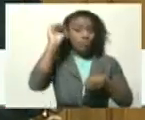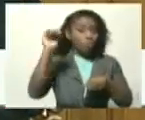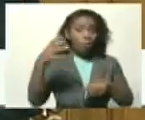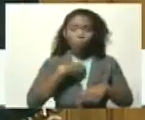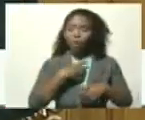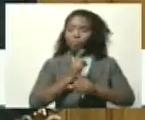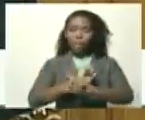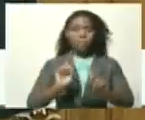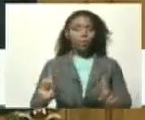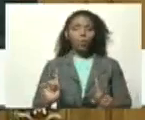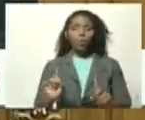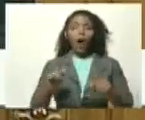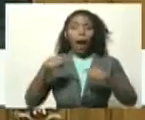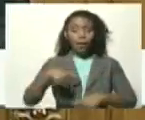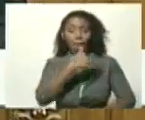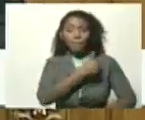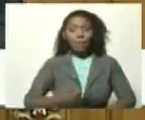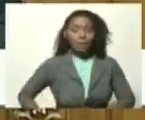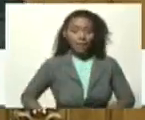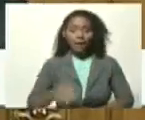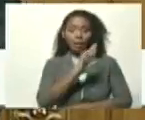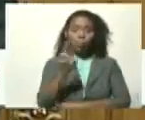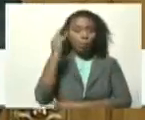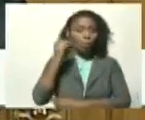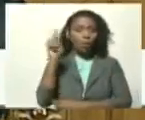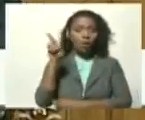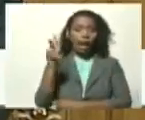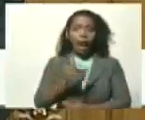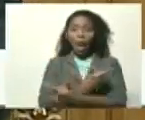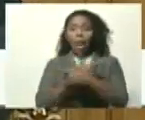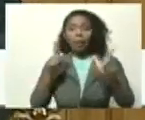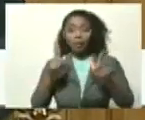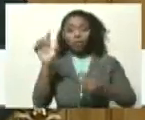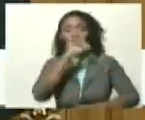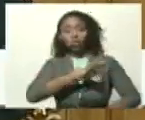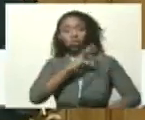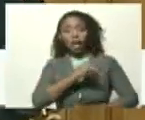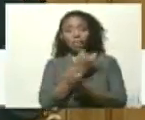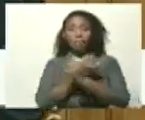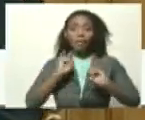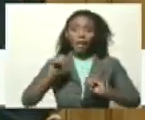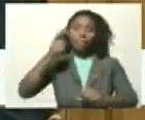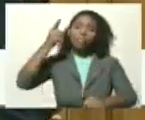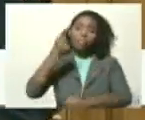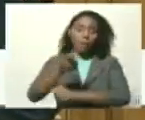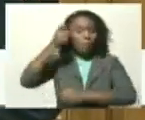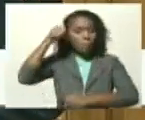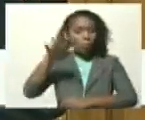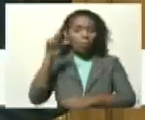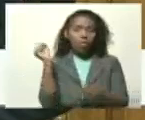Aquí el presidente de la República Bolivariana de Venezuela es libre, es soberano, es independiente y se debe a un pueblo.